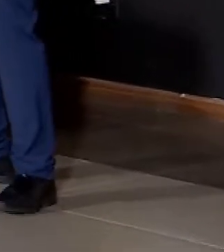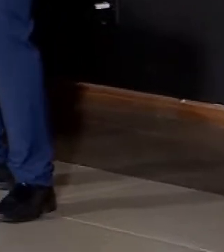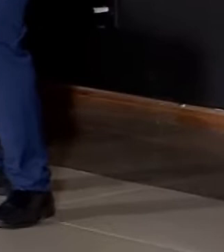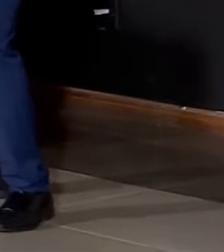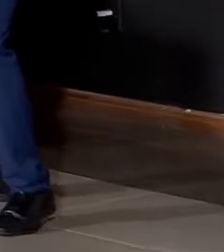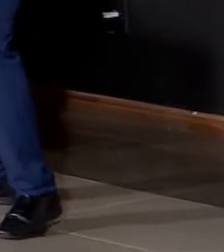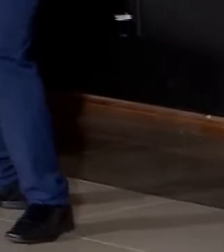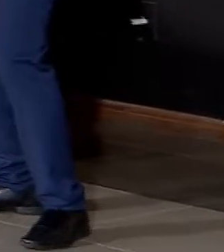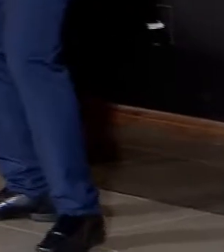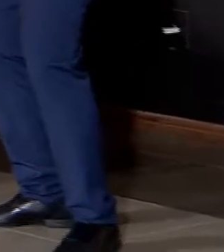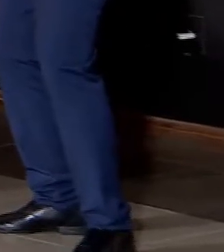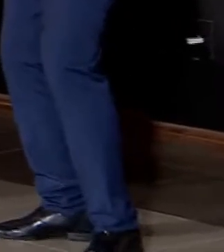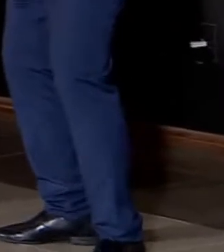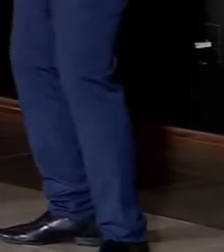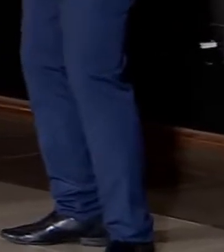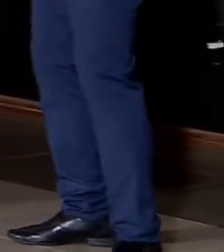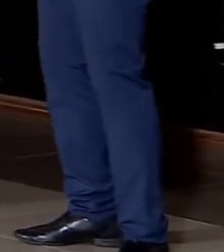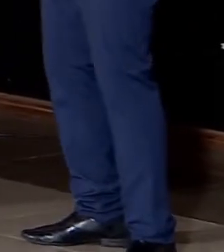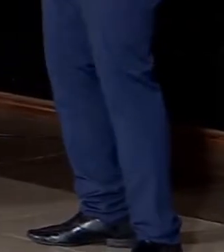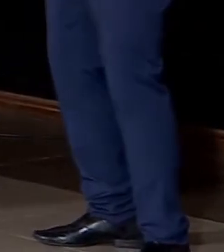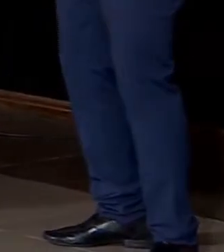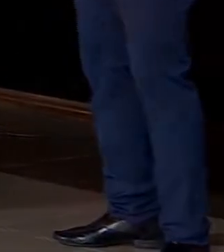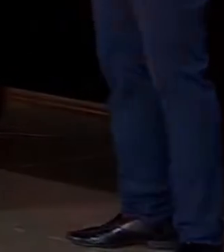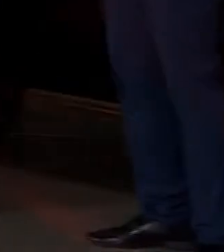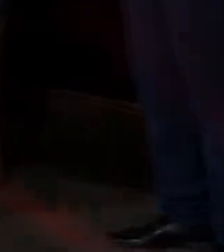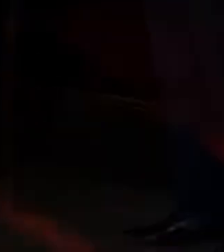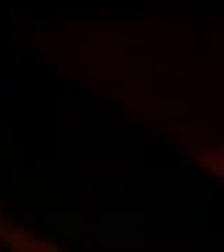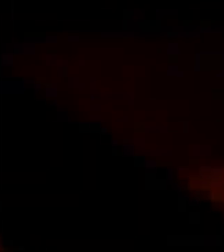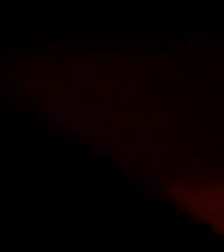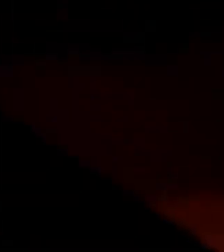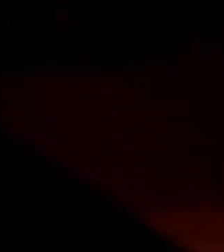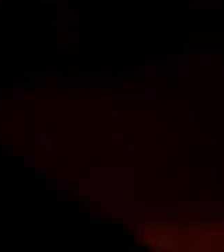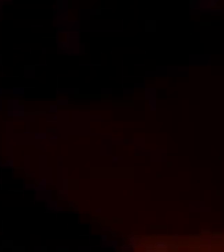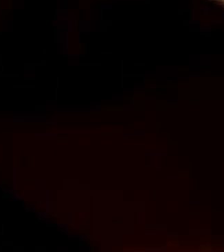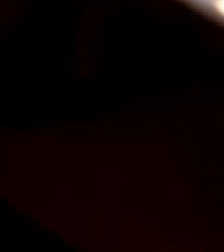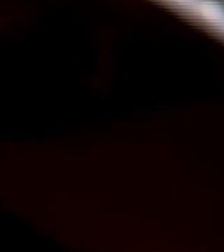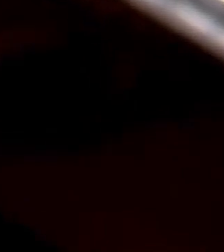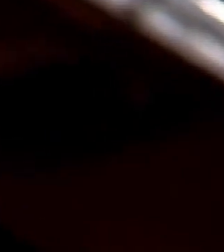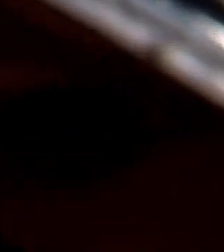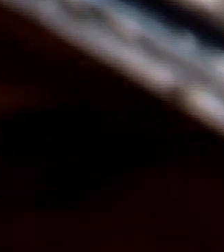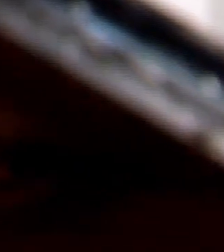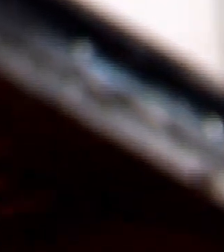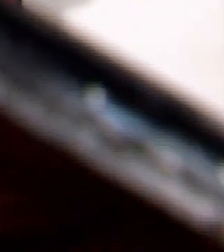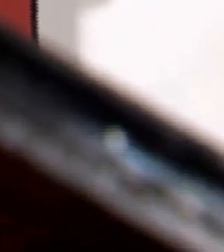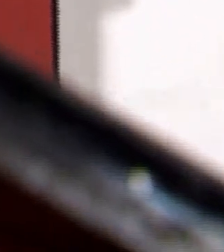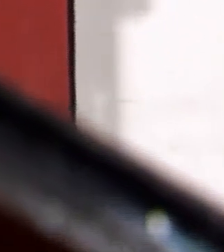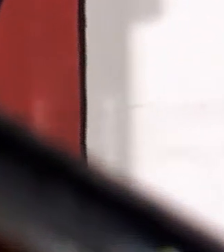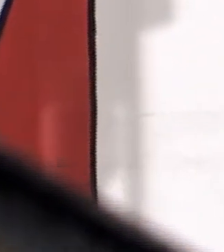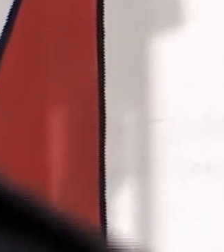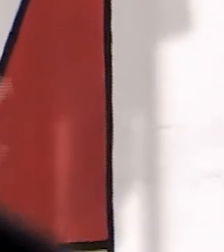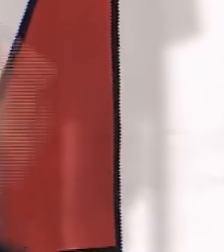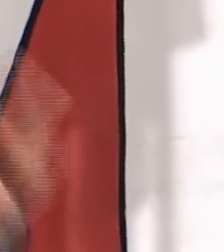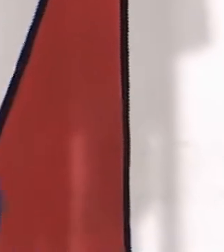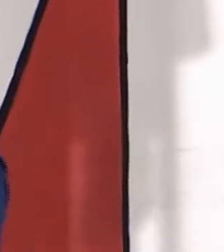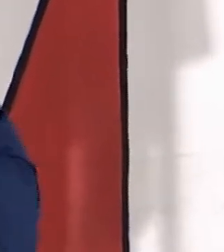Y allí con tu impiedad me di morir de pie, me di tu vanidad,